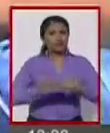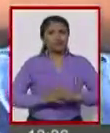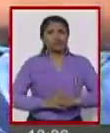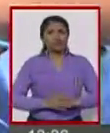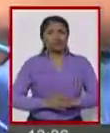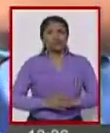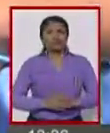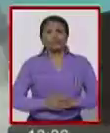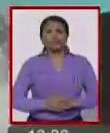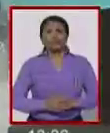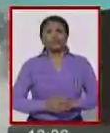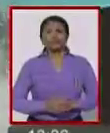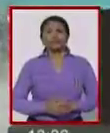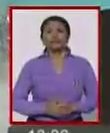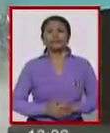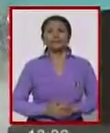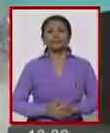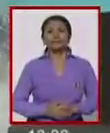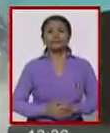Sí, de adentro de